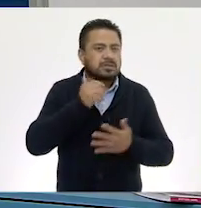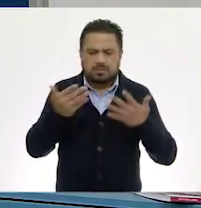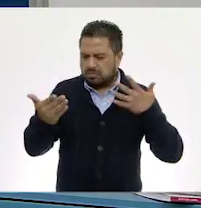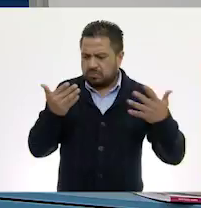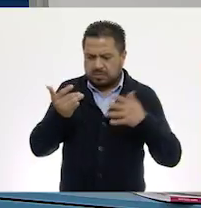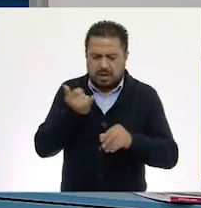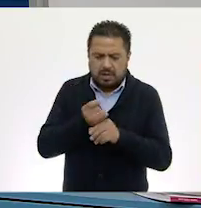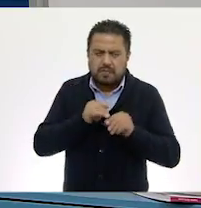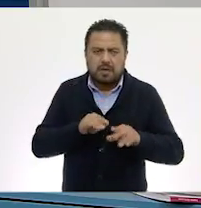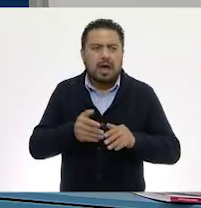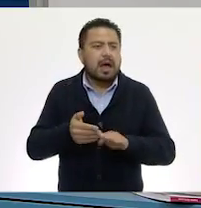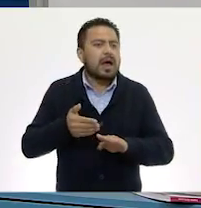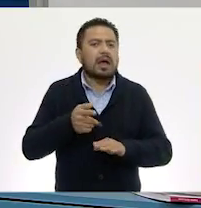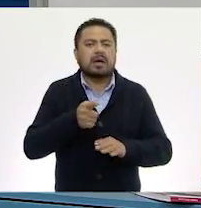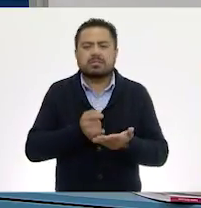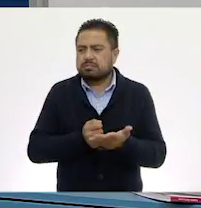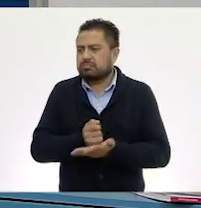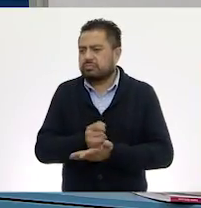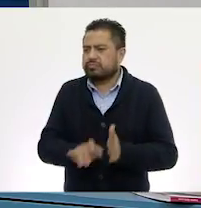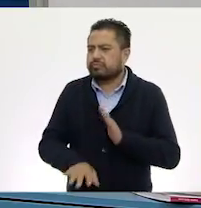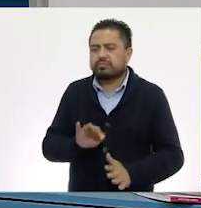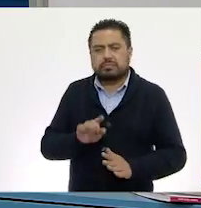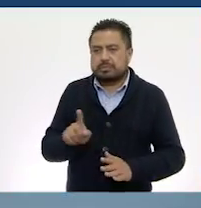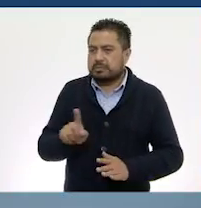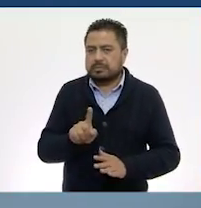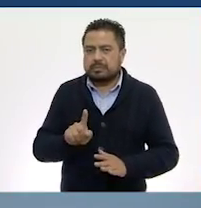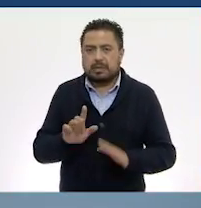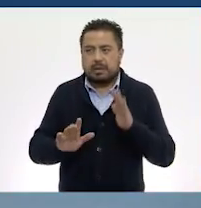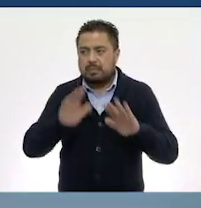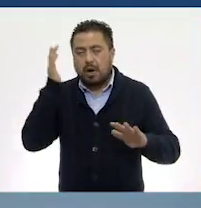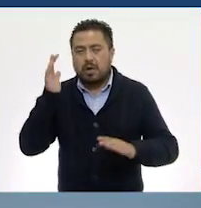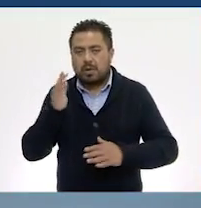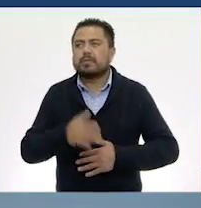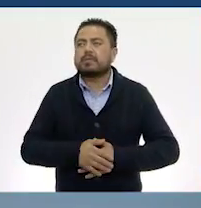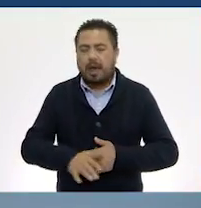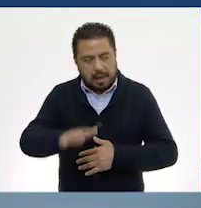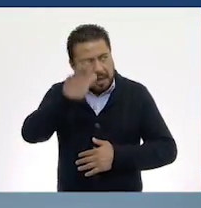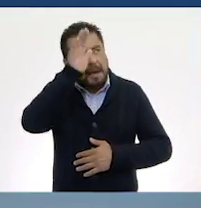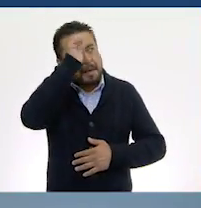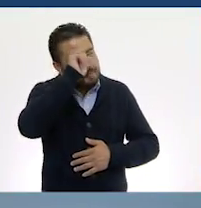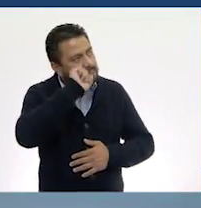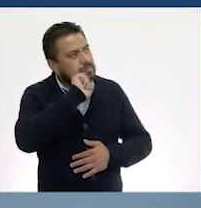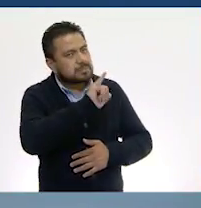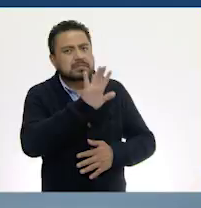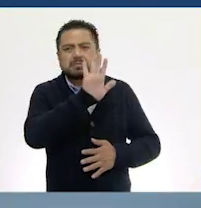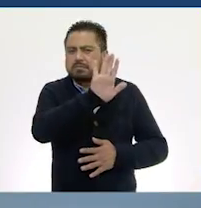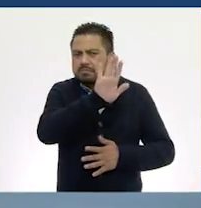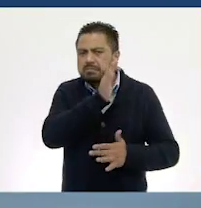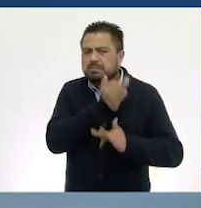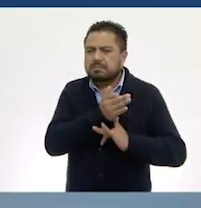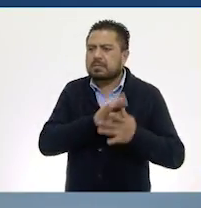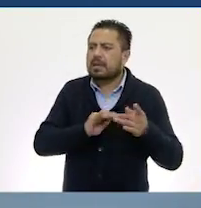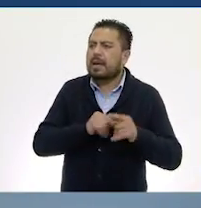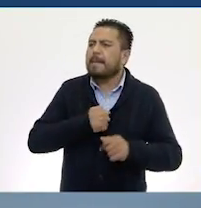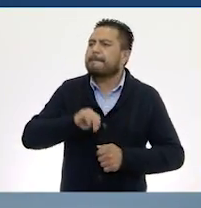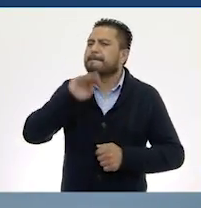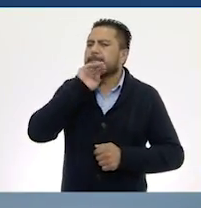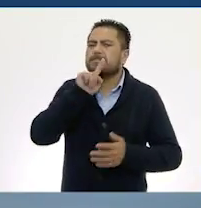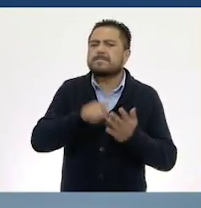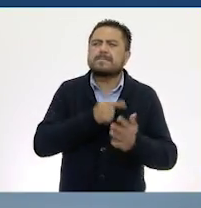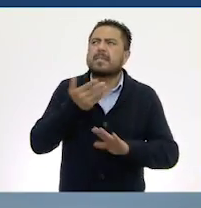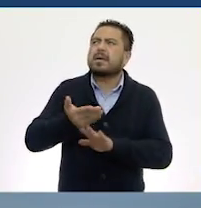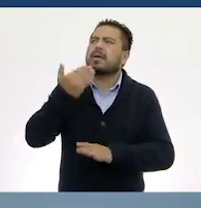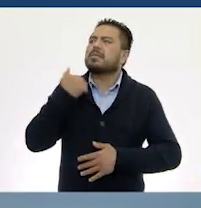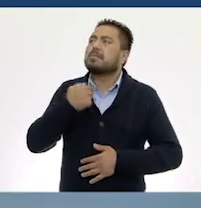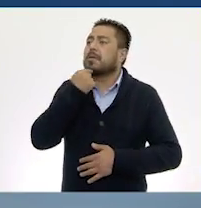la información antes de tomar una decisión, ¿de acuerdo? Sí. De acuerdo. Por cierto, mi mamá la otra vez me dijo